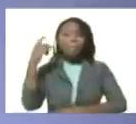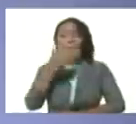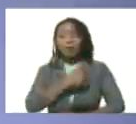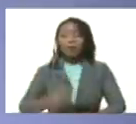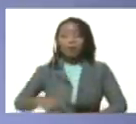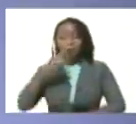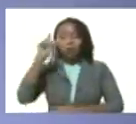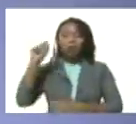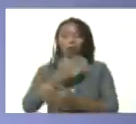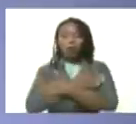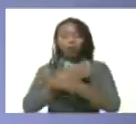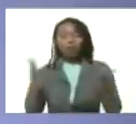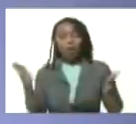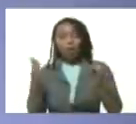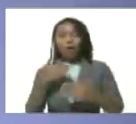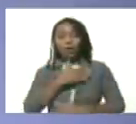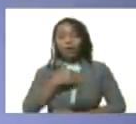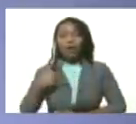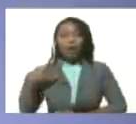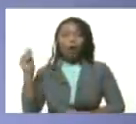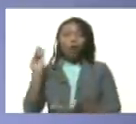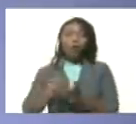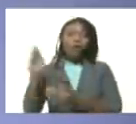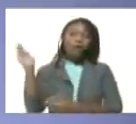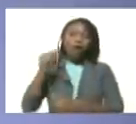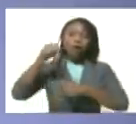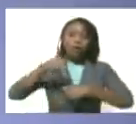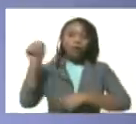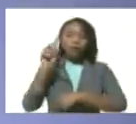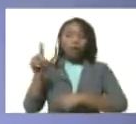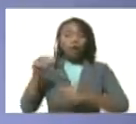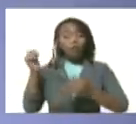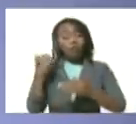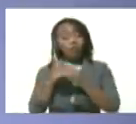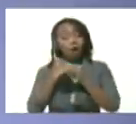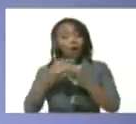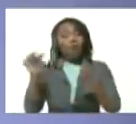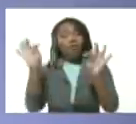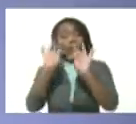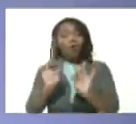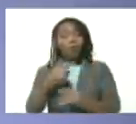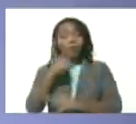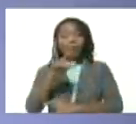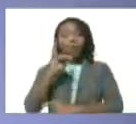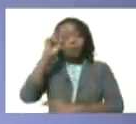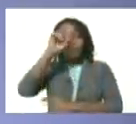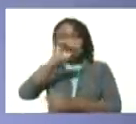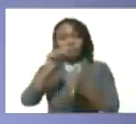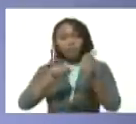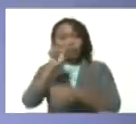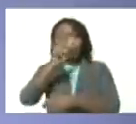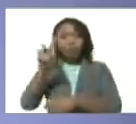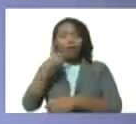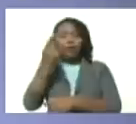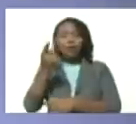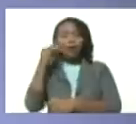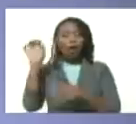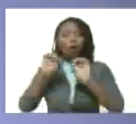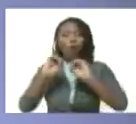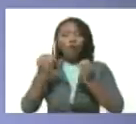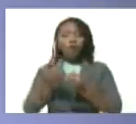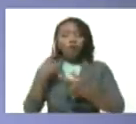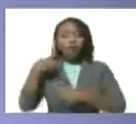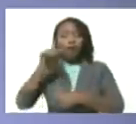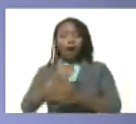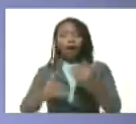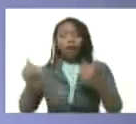de los venezolanos y venezolanas que desean regresar al país. Igualmente, la vicepresidenta ejecutiva hacía una denuncia porque la oficina de la Alta